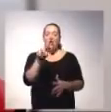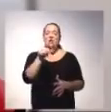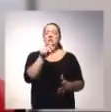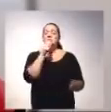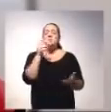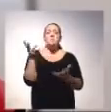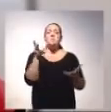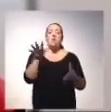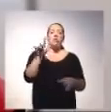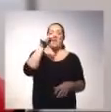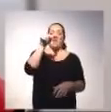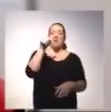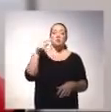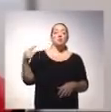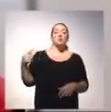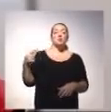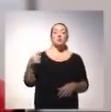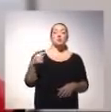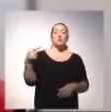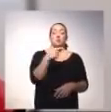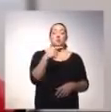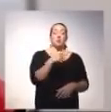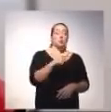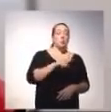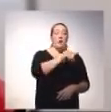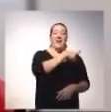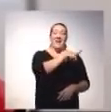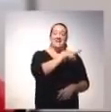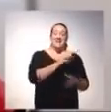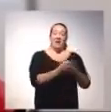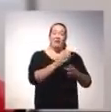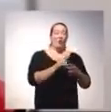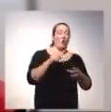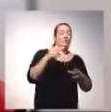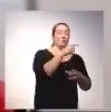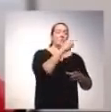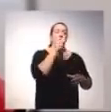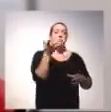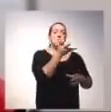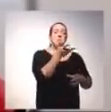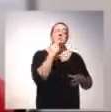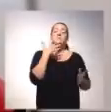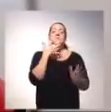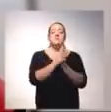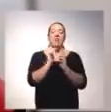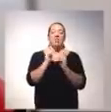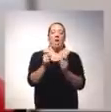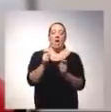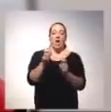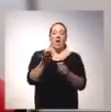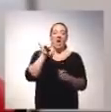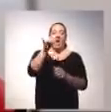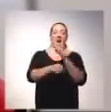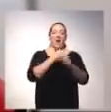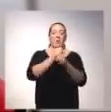disponga hacia el sureste-sur desde el foco eruptivo, lo que va a suponer un escenario favorable para la